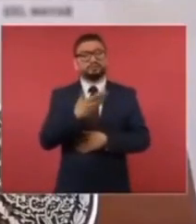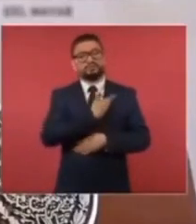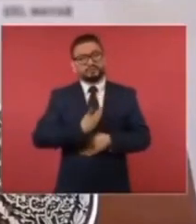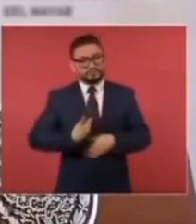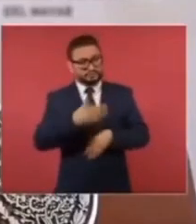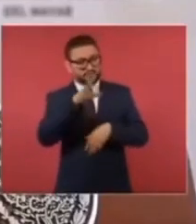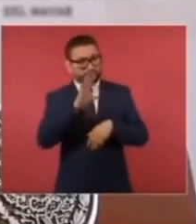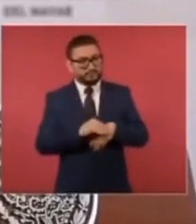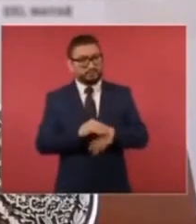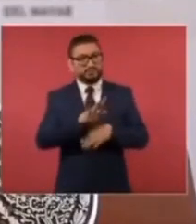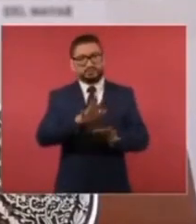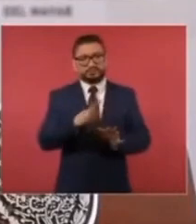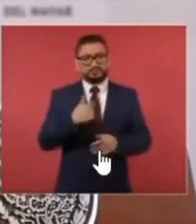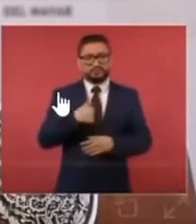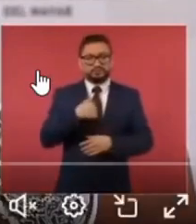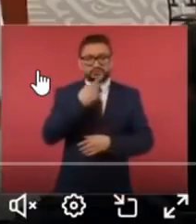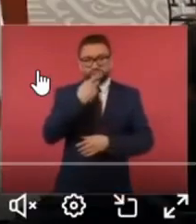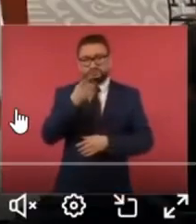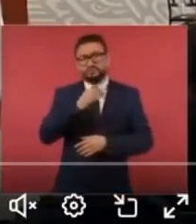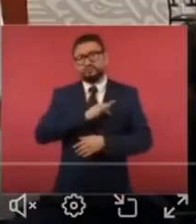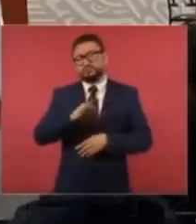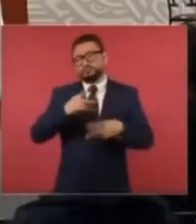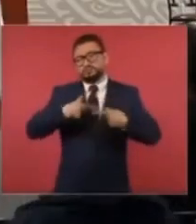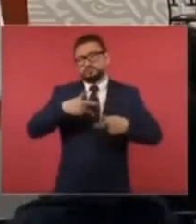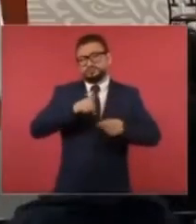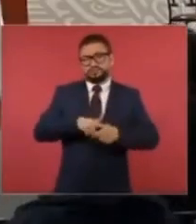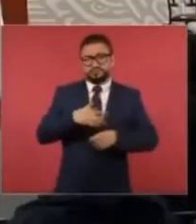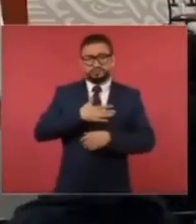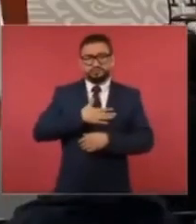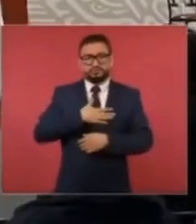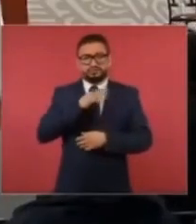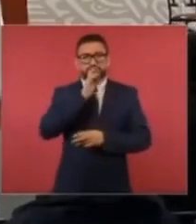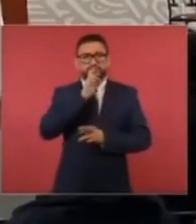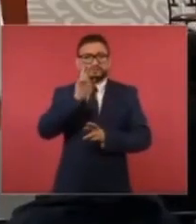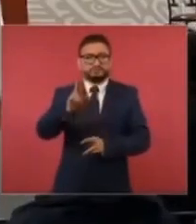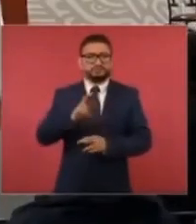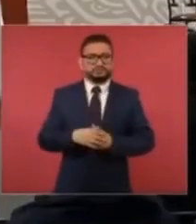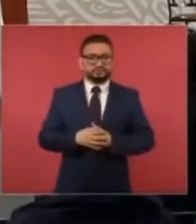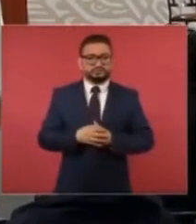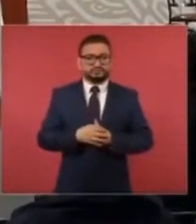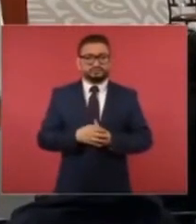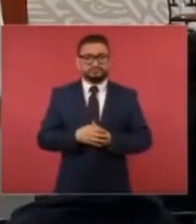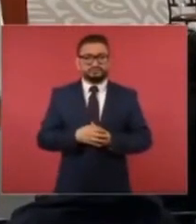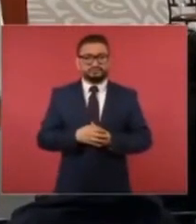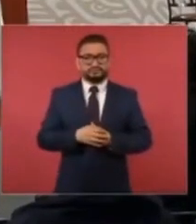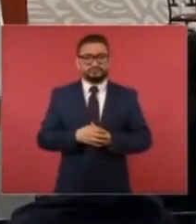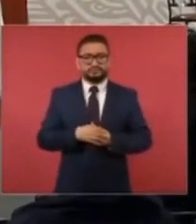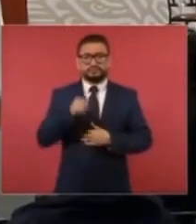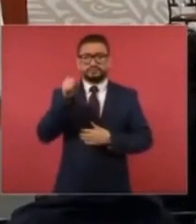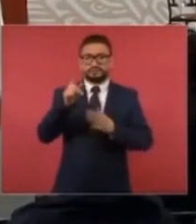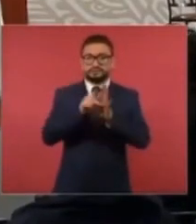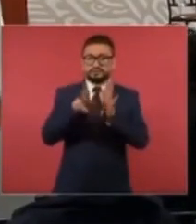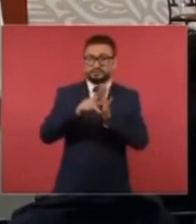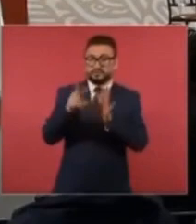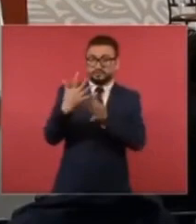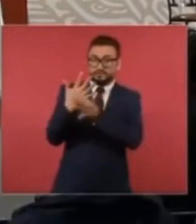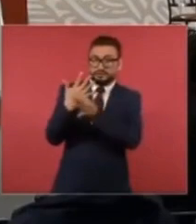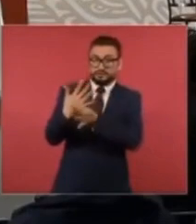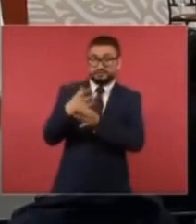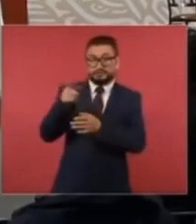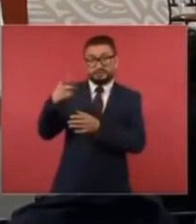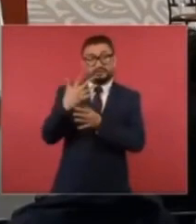delincuente Víctor Mira Carlos lo que pasa es que tanto él como como el